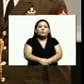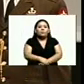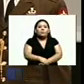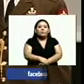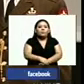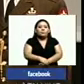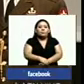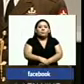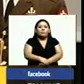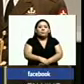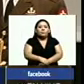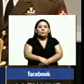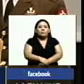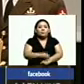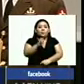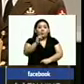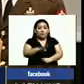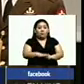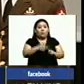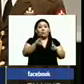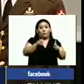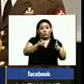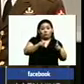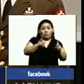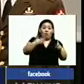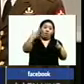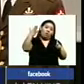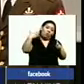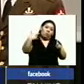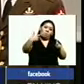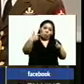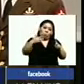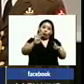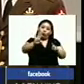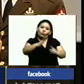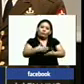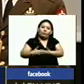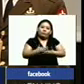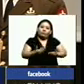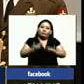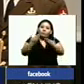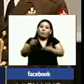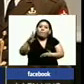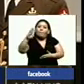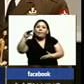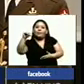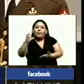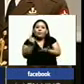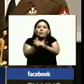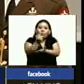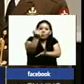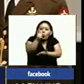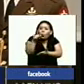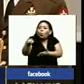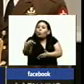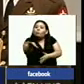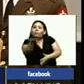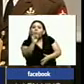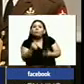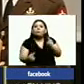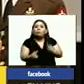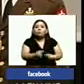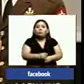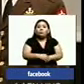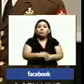Hijos de los policías caídos en combate van a tener becas universitarias completas en la universidad que ustedes escojan